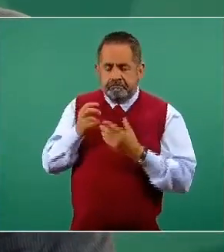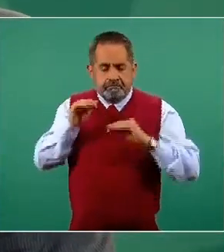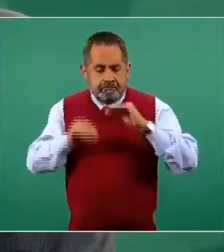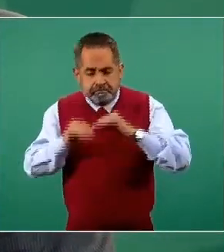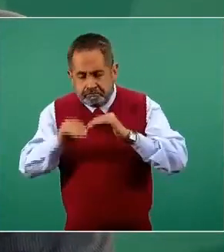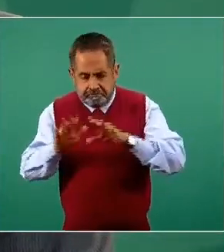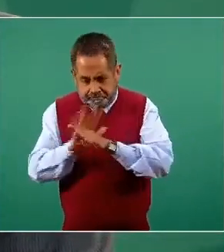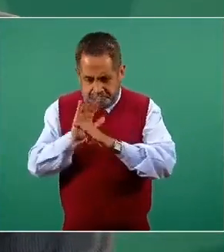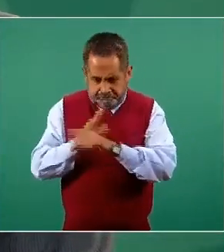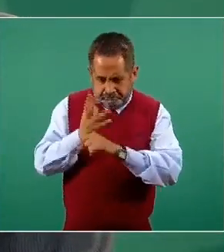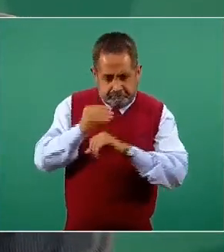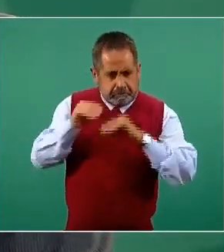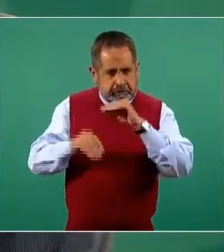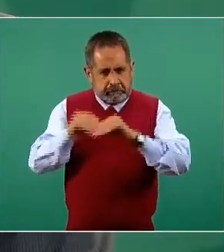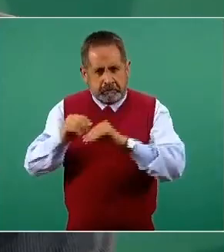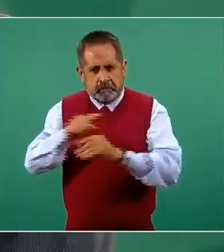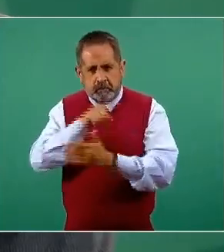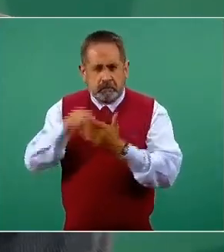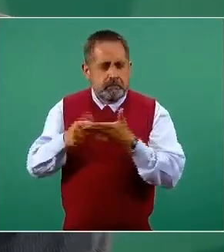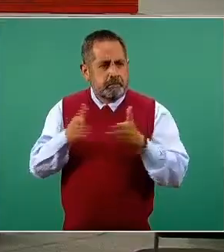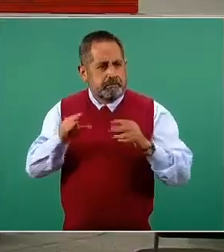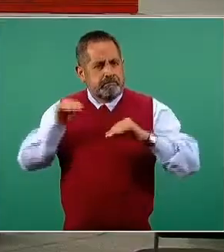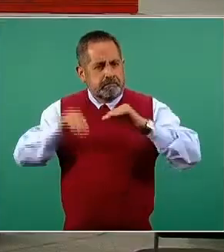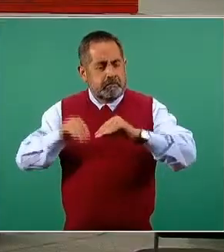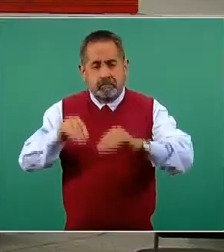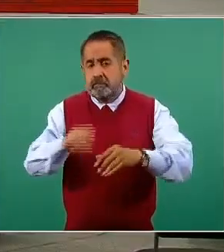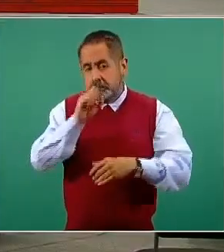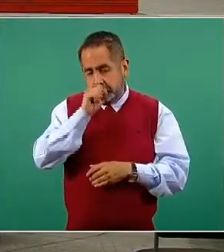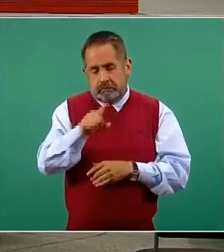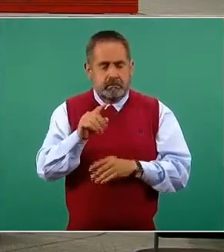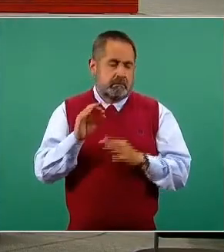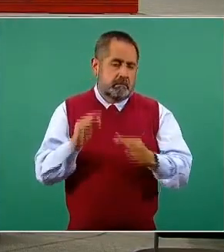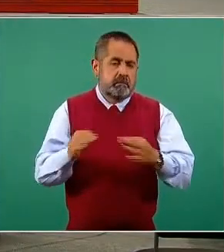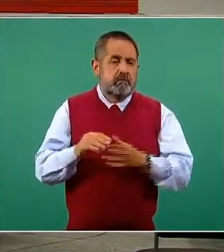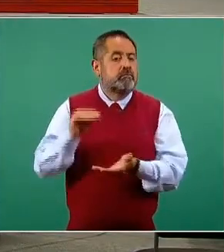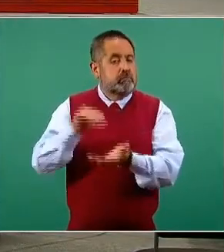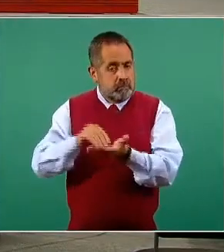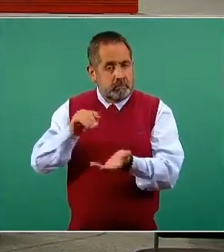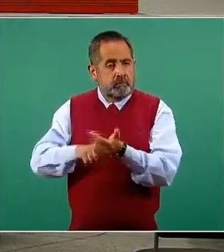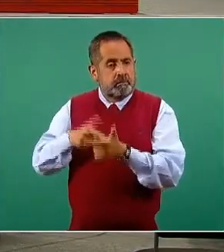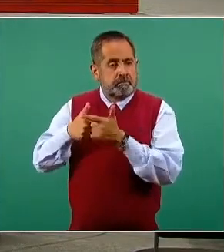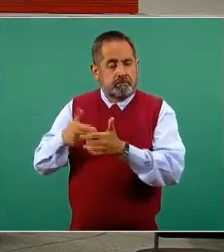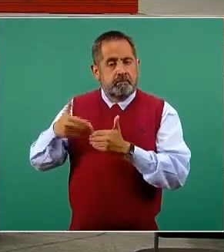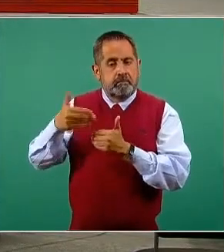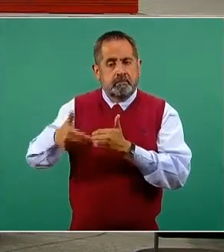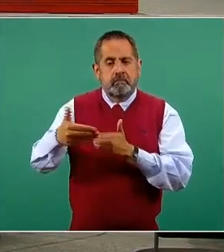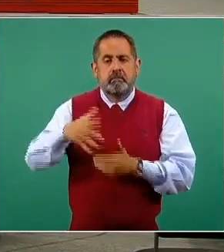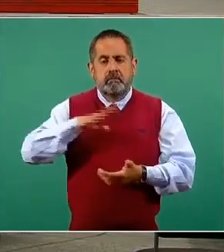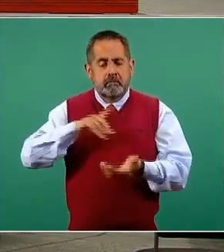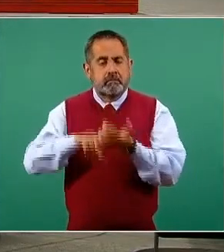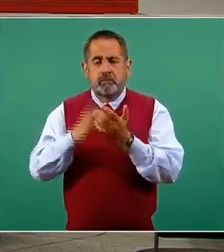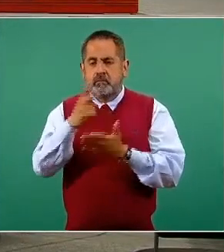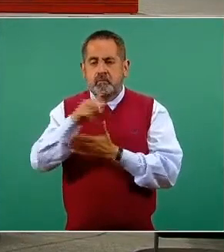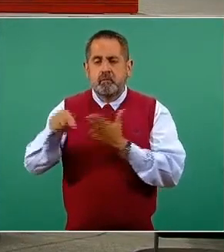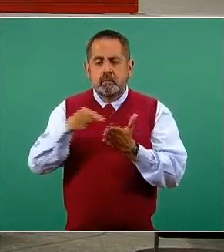poder establecer estos espacios. También tuvimos la oportunidad que se mantienen todavía 2